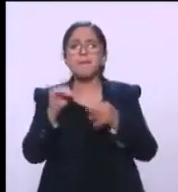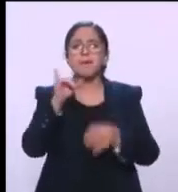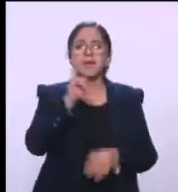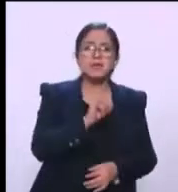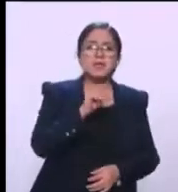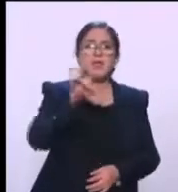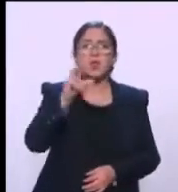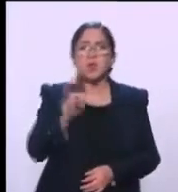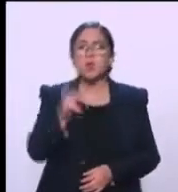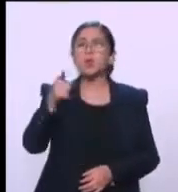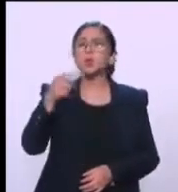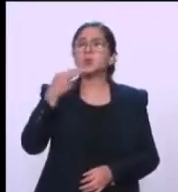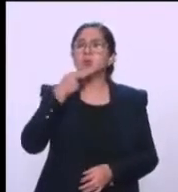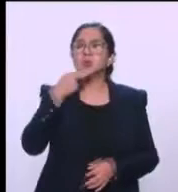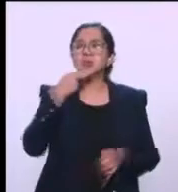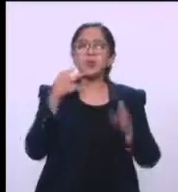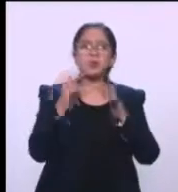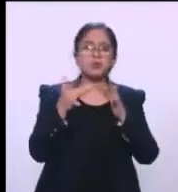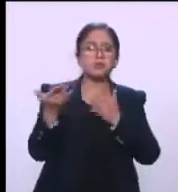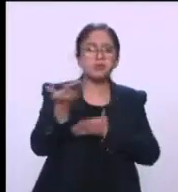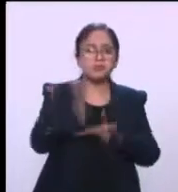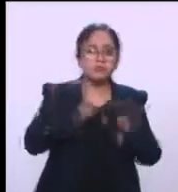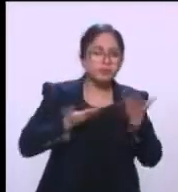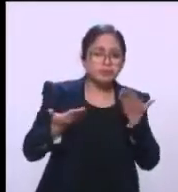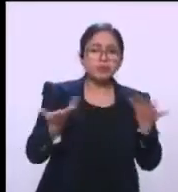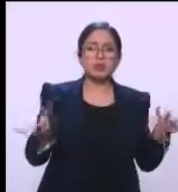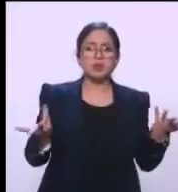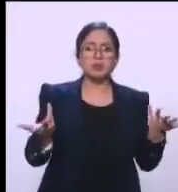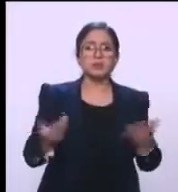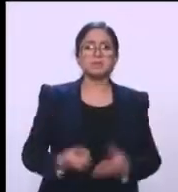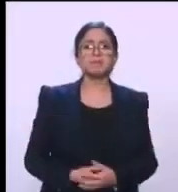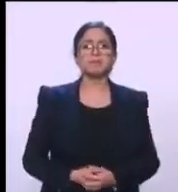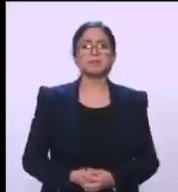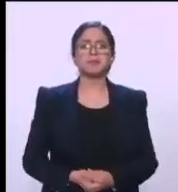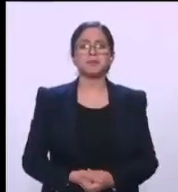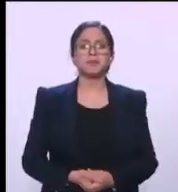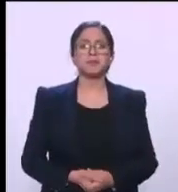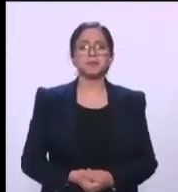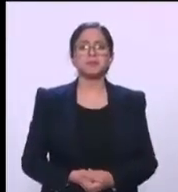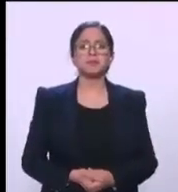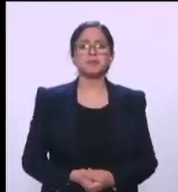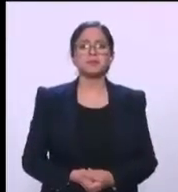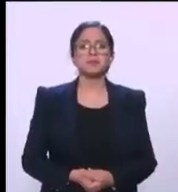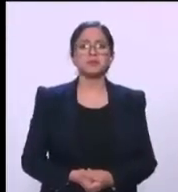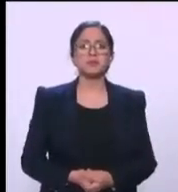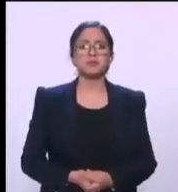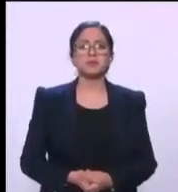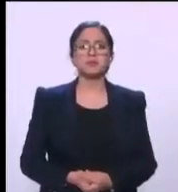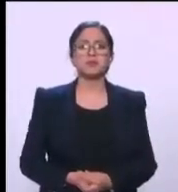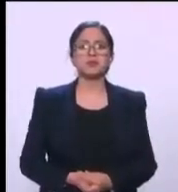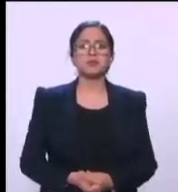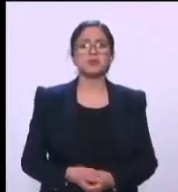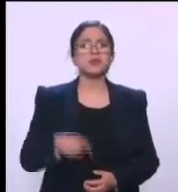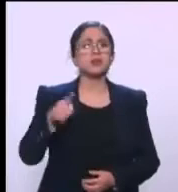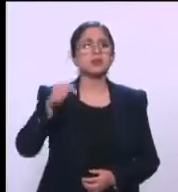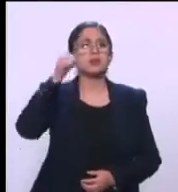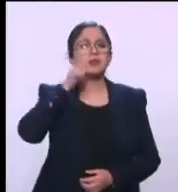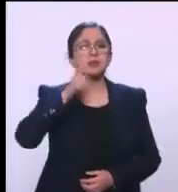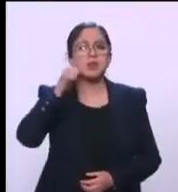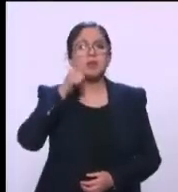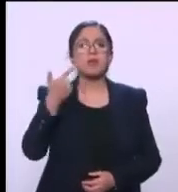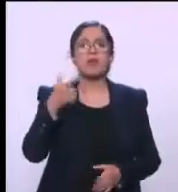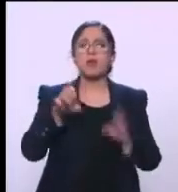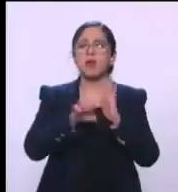posverdad, las redes digitales, la digitalización de la vida, en un relativismo en el que al parecer se